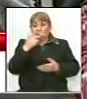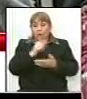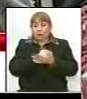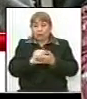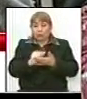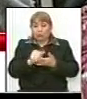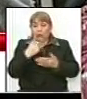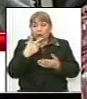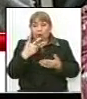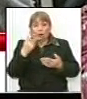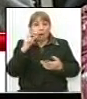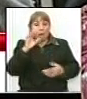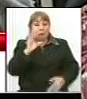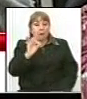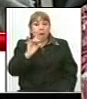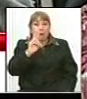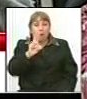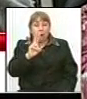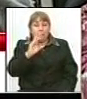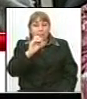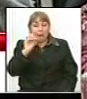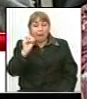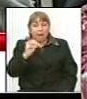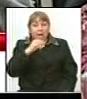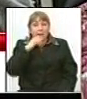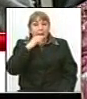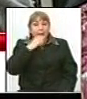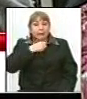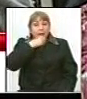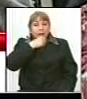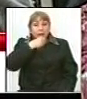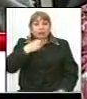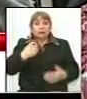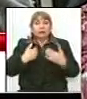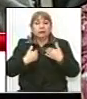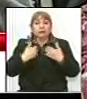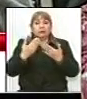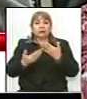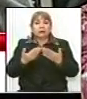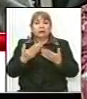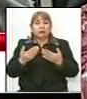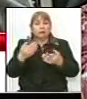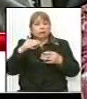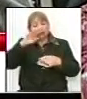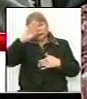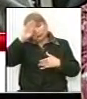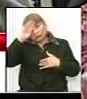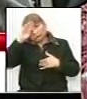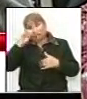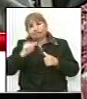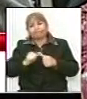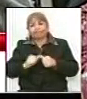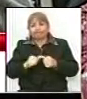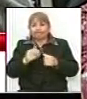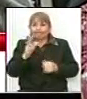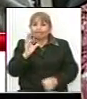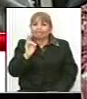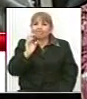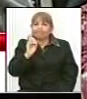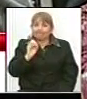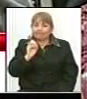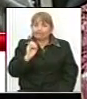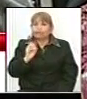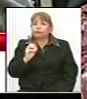que el 82% de las mujeres adultas mayores tienen alguna condición crónica de salud. Y el